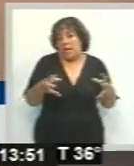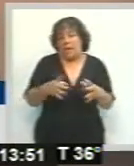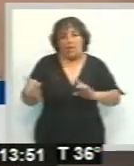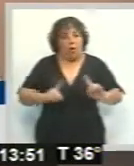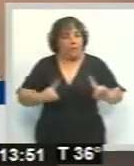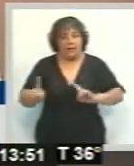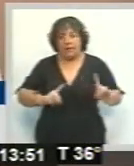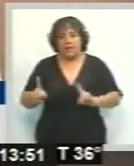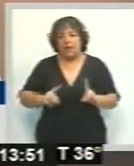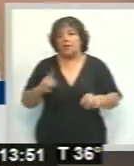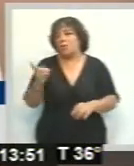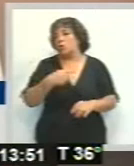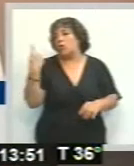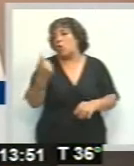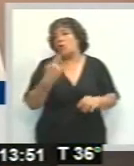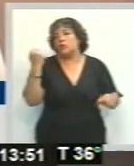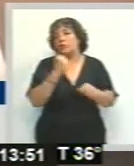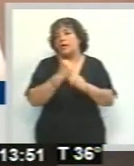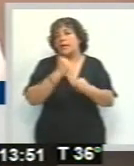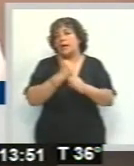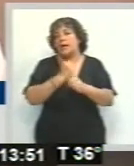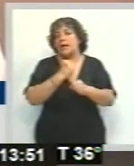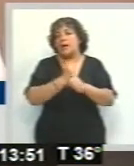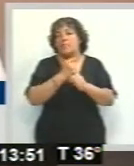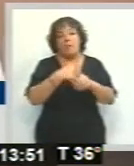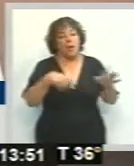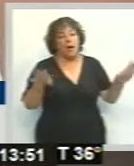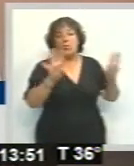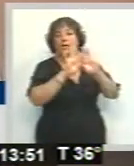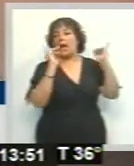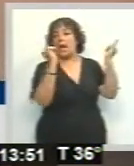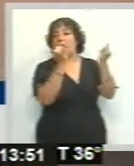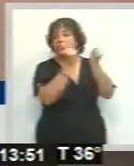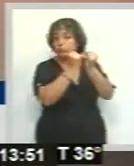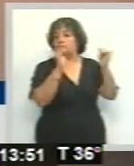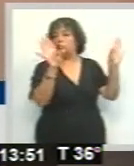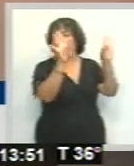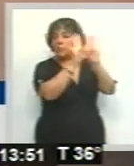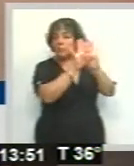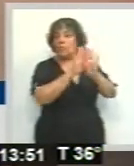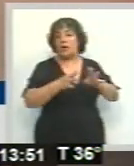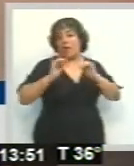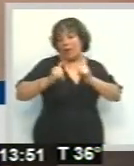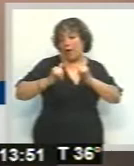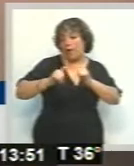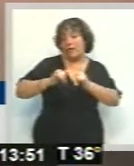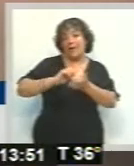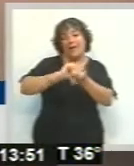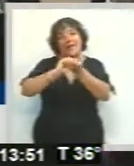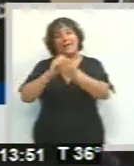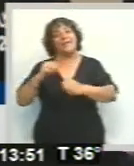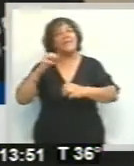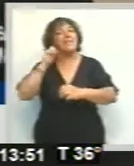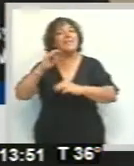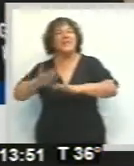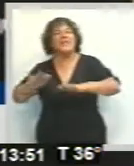donde estamos todos trabajando para dar cierre a una etapa de los chicos, que es pasar de infantiles a juveniles. El sueño que nos planteamos fue